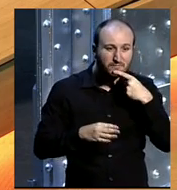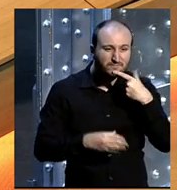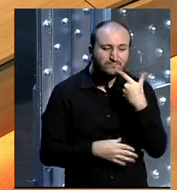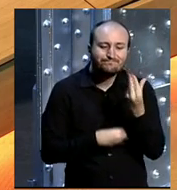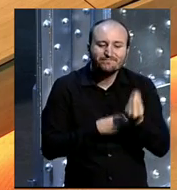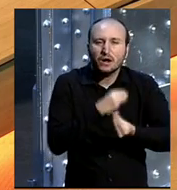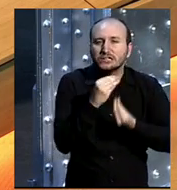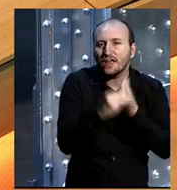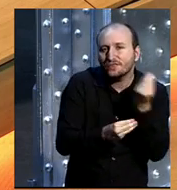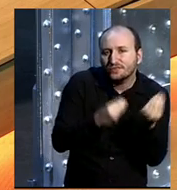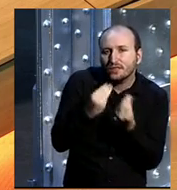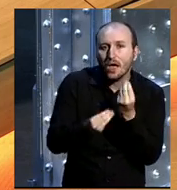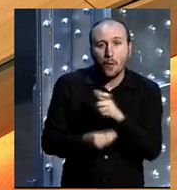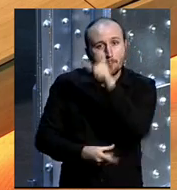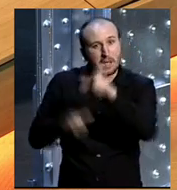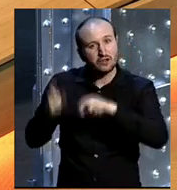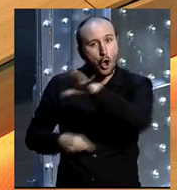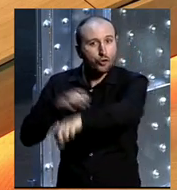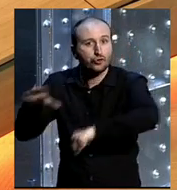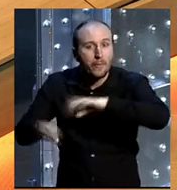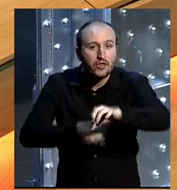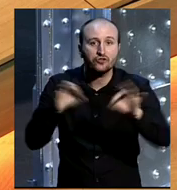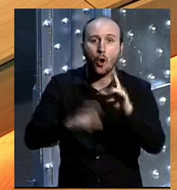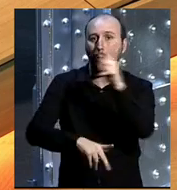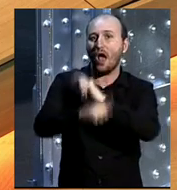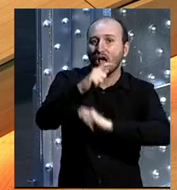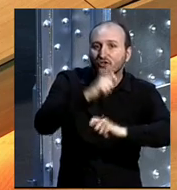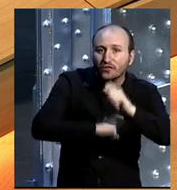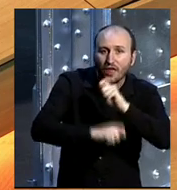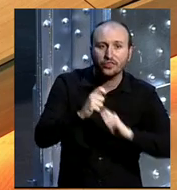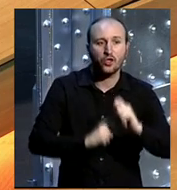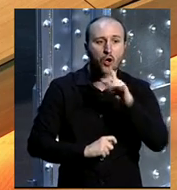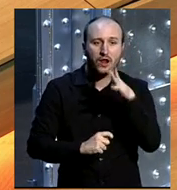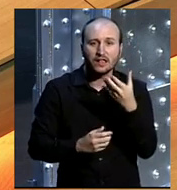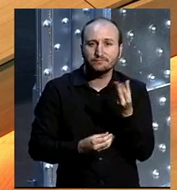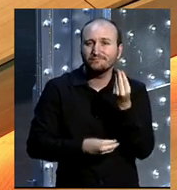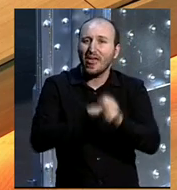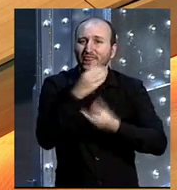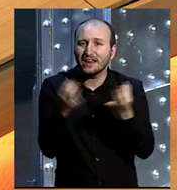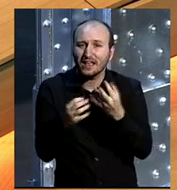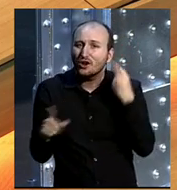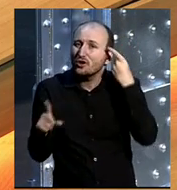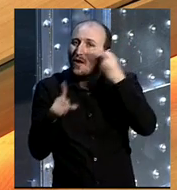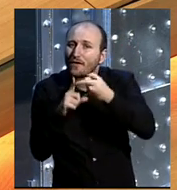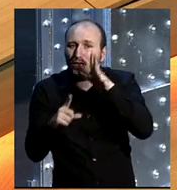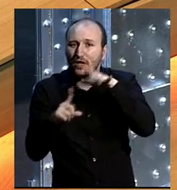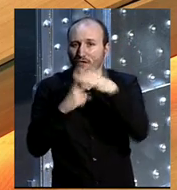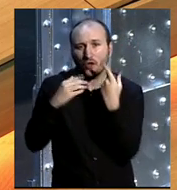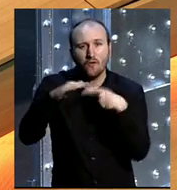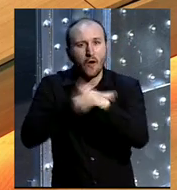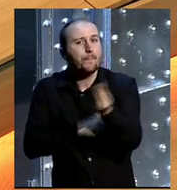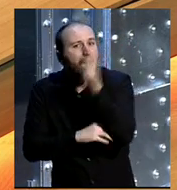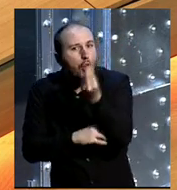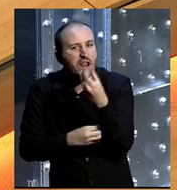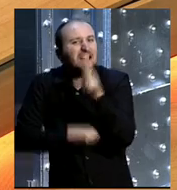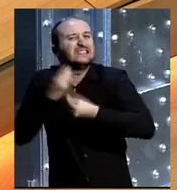los consumidores o las asociaciones a las cuales yo estoy adscrito para que esto mejore. Y sabemos que